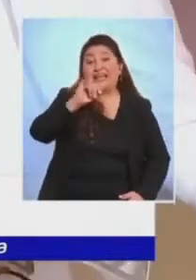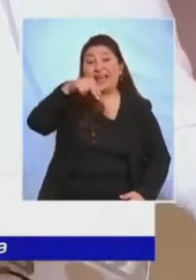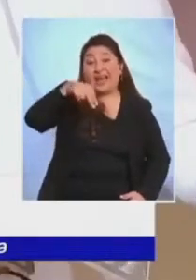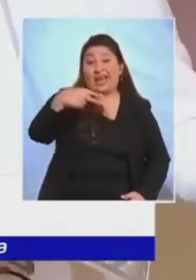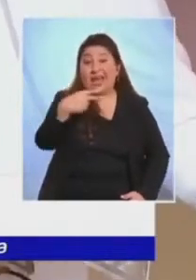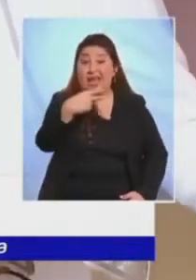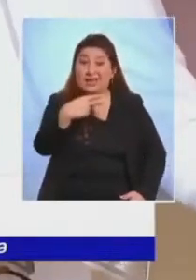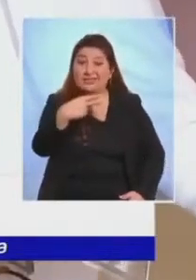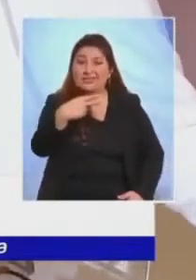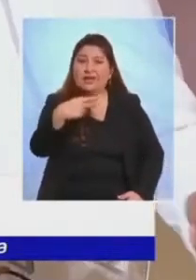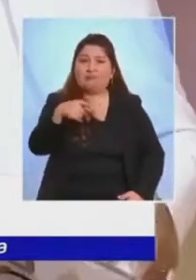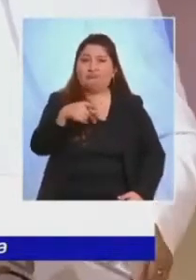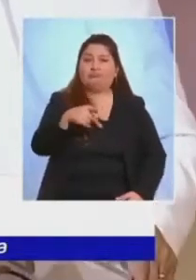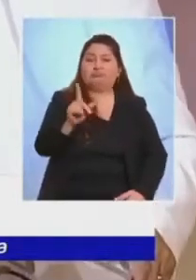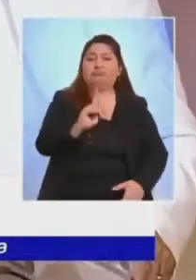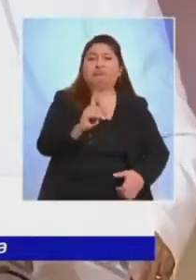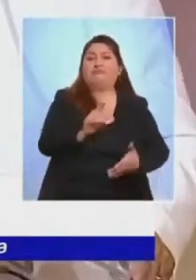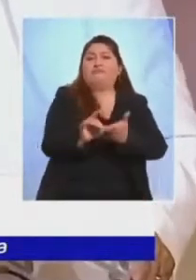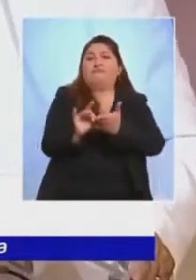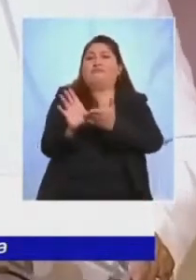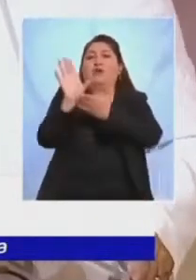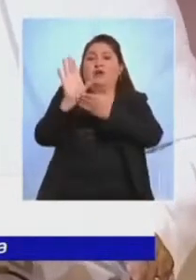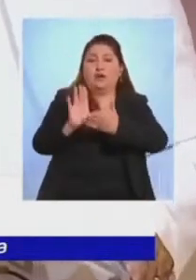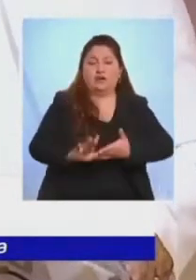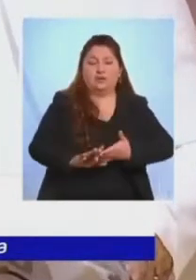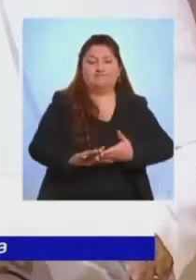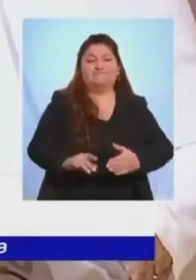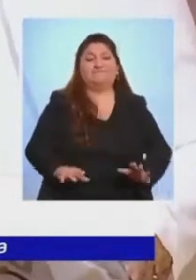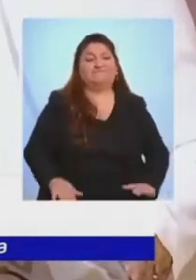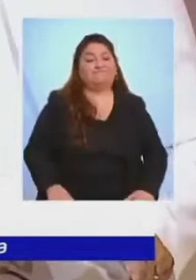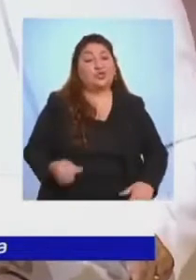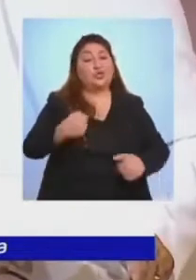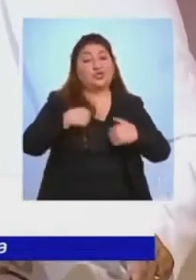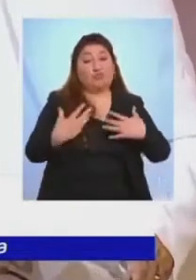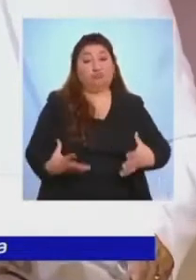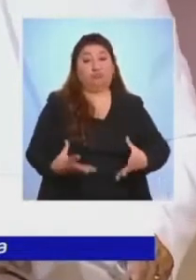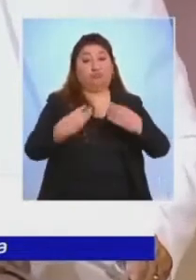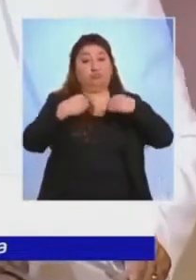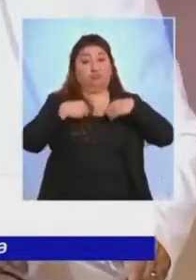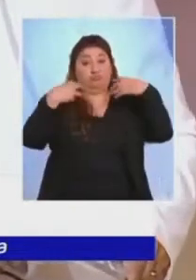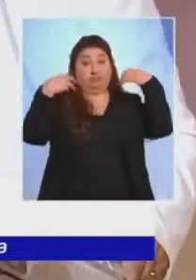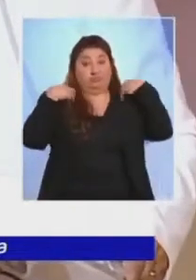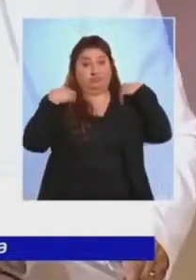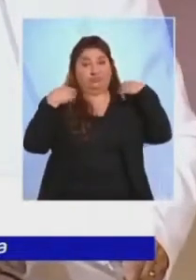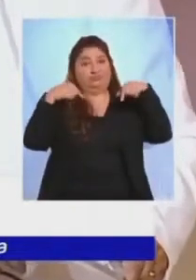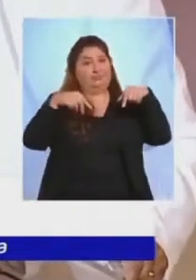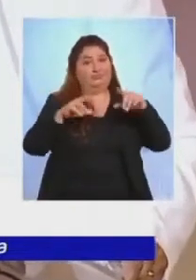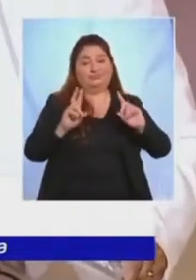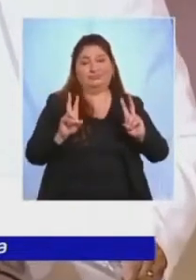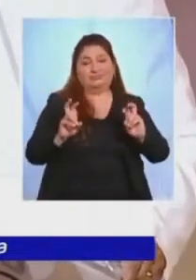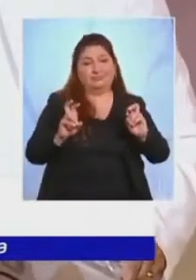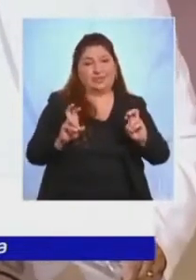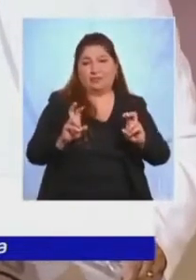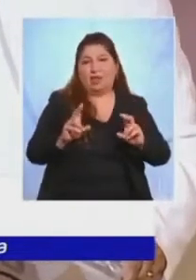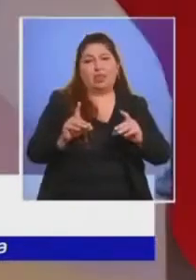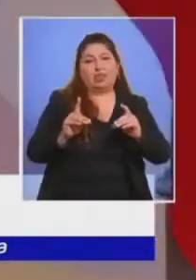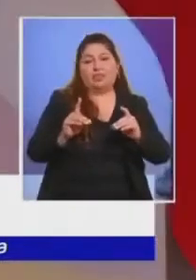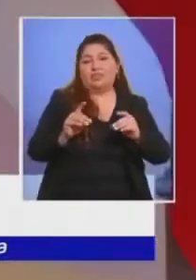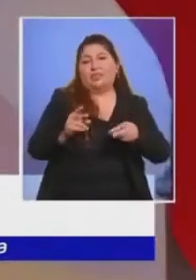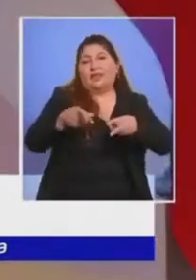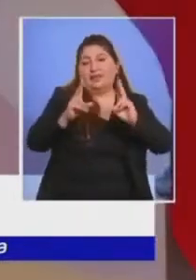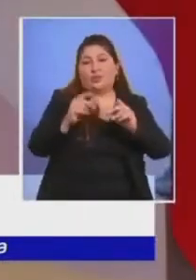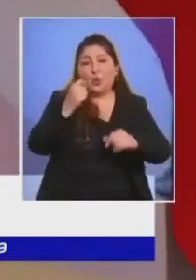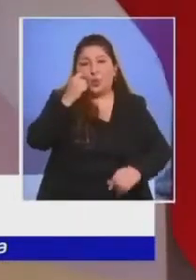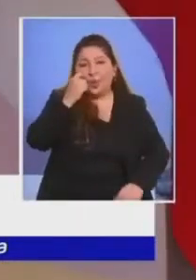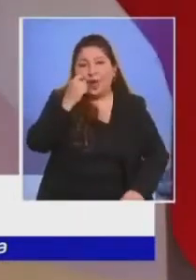Bueno, mire, no me puedo hacer cargo yo de unas propuestas que la verdad retroceden en muchos ámbitos, en materia de derechos humanos, en materia de mujer, en